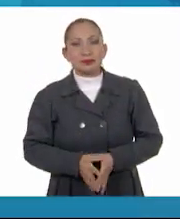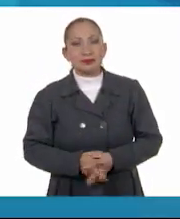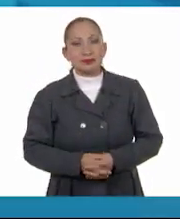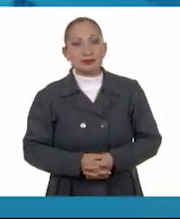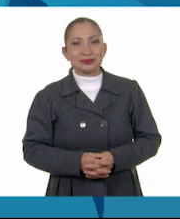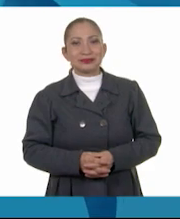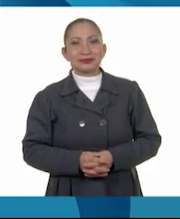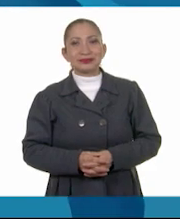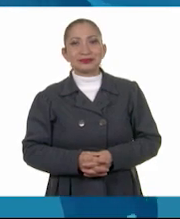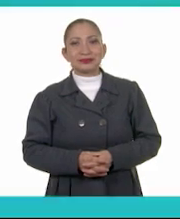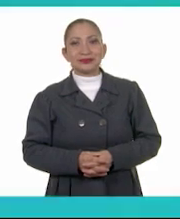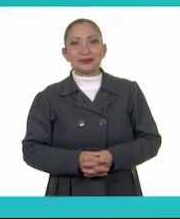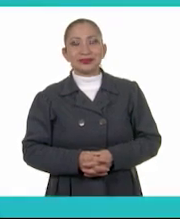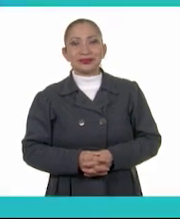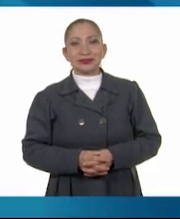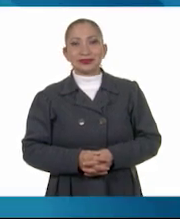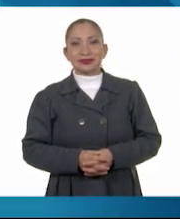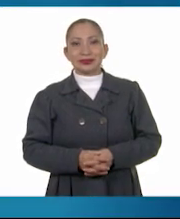video!